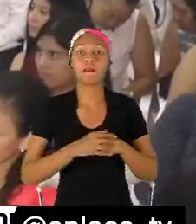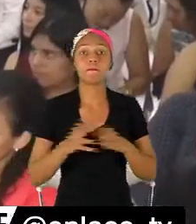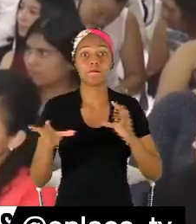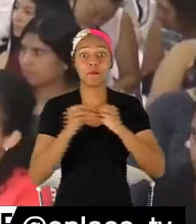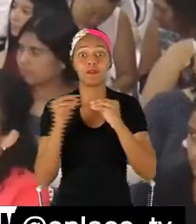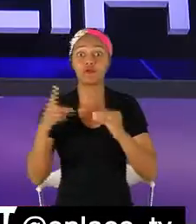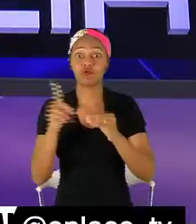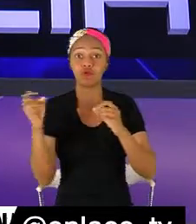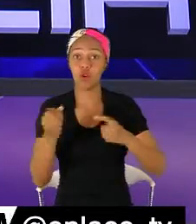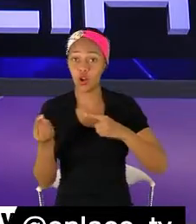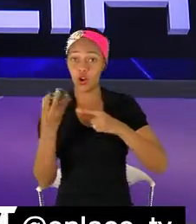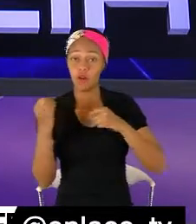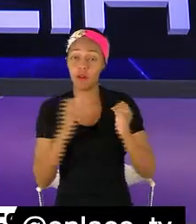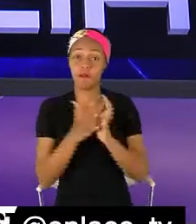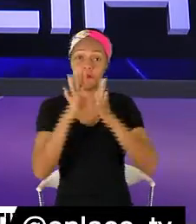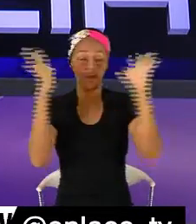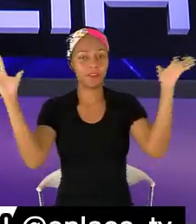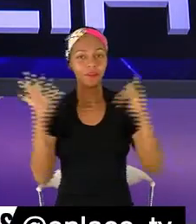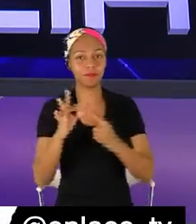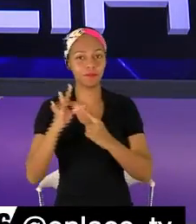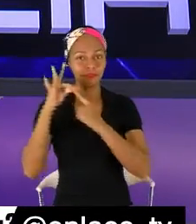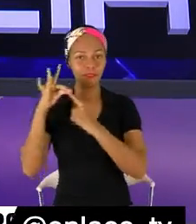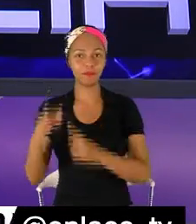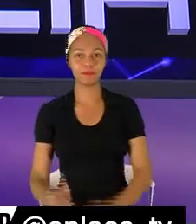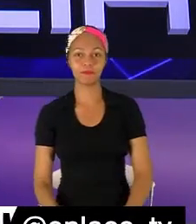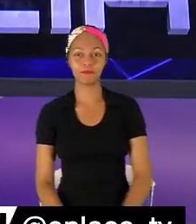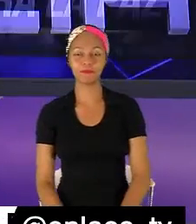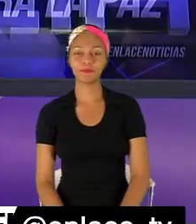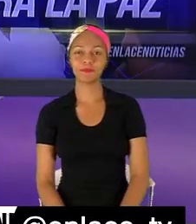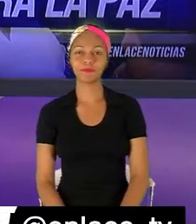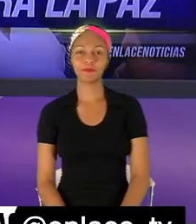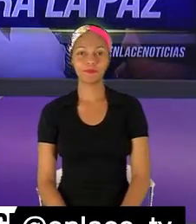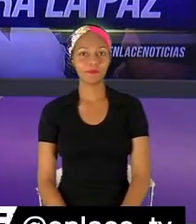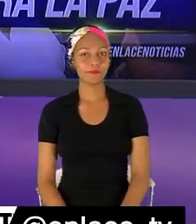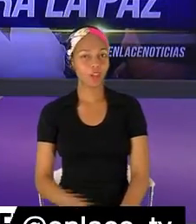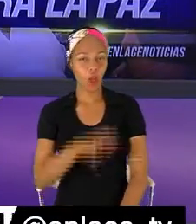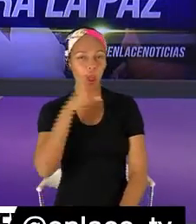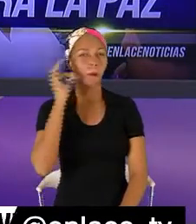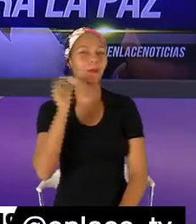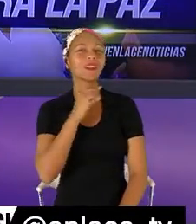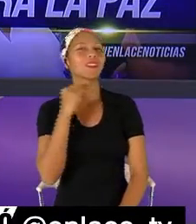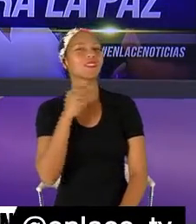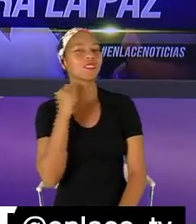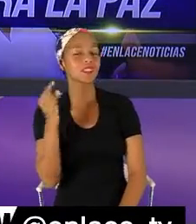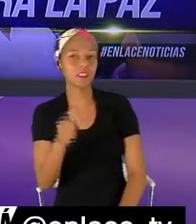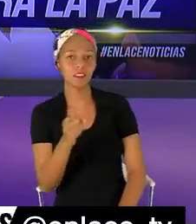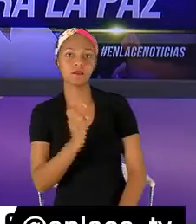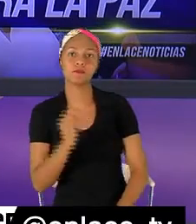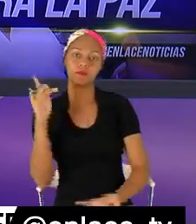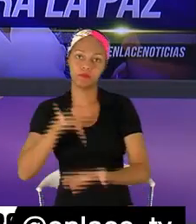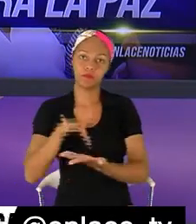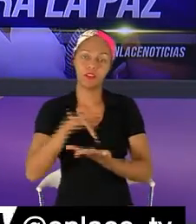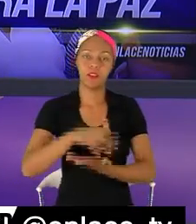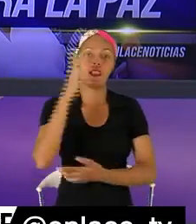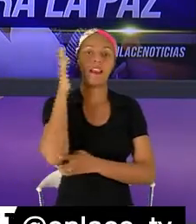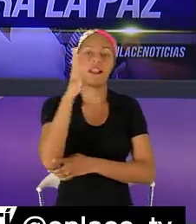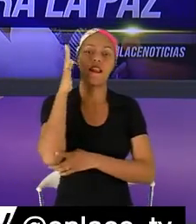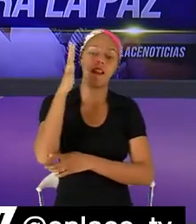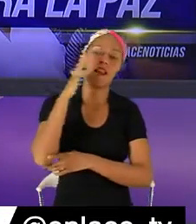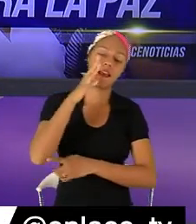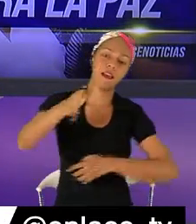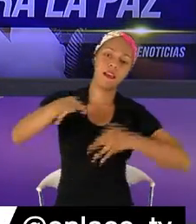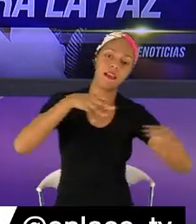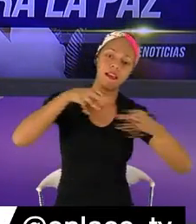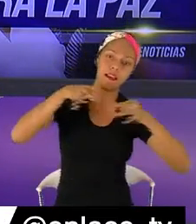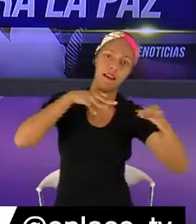Rey. Y a propósito, el sacerdote jesuita Francisco de Rux participa de este seminario sobre educación para el